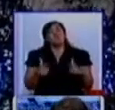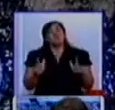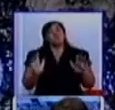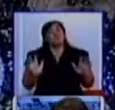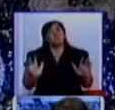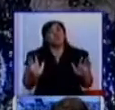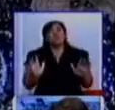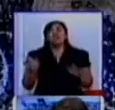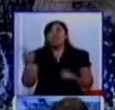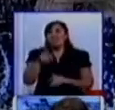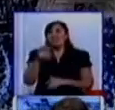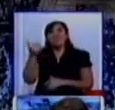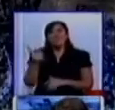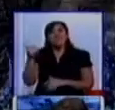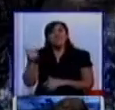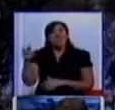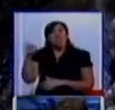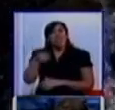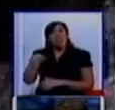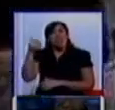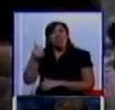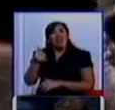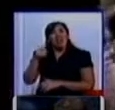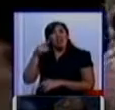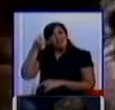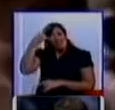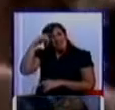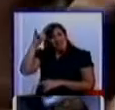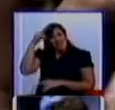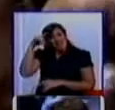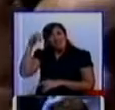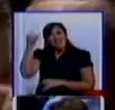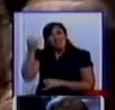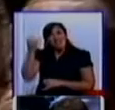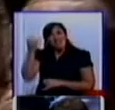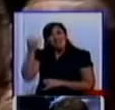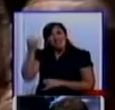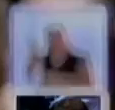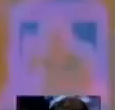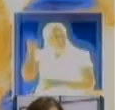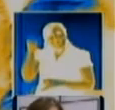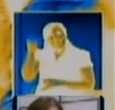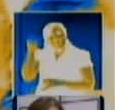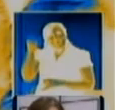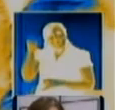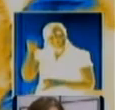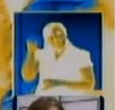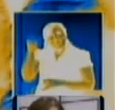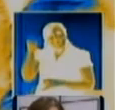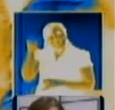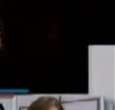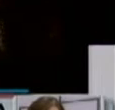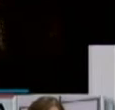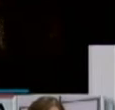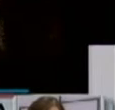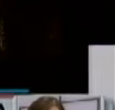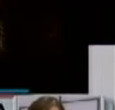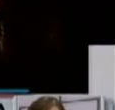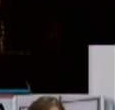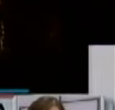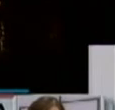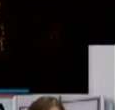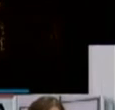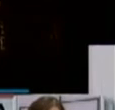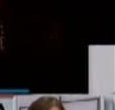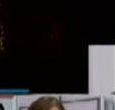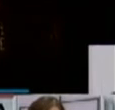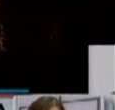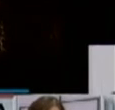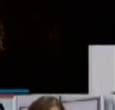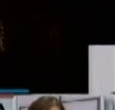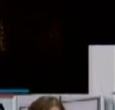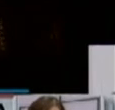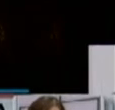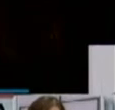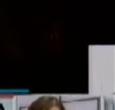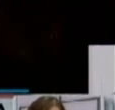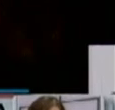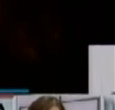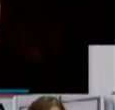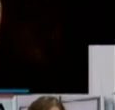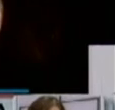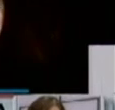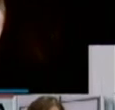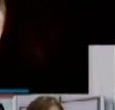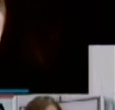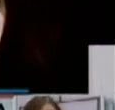las vaquitas, dijera don Atahualpa Yupanqui. A segundos de finalizada la